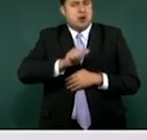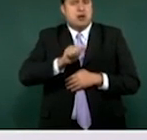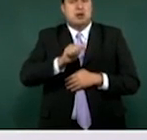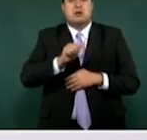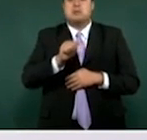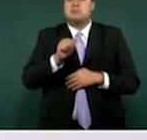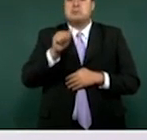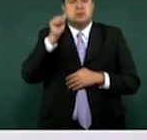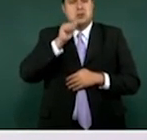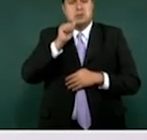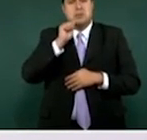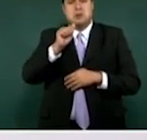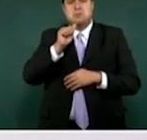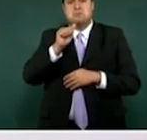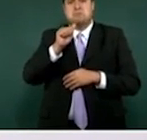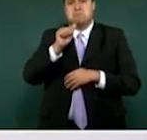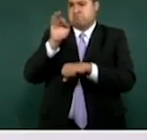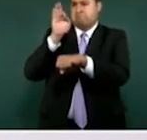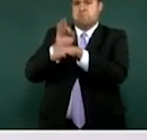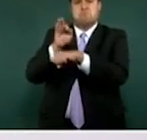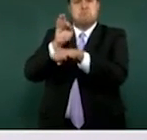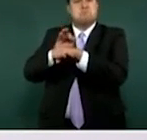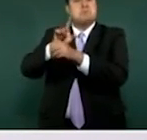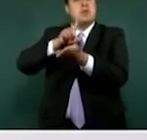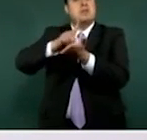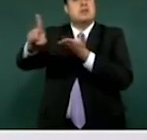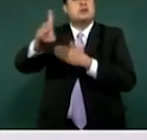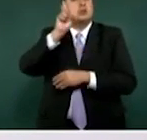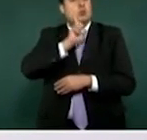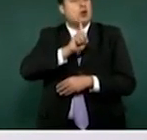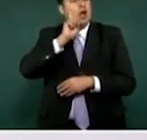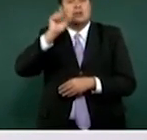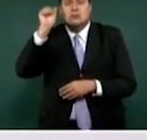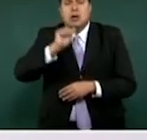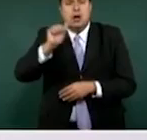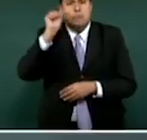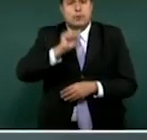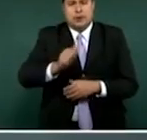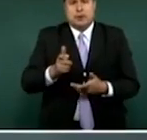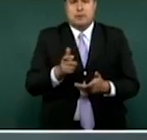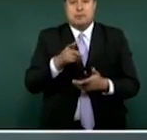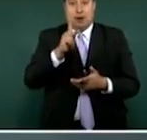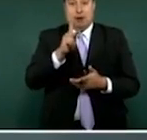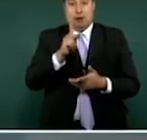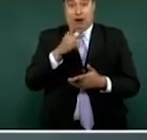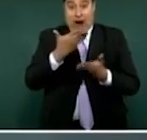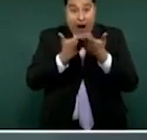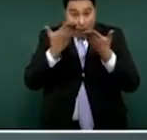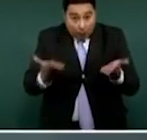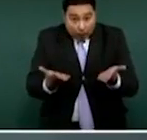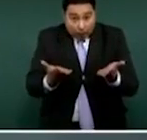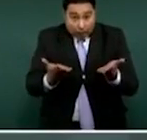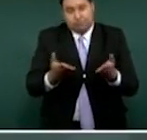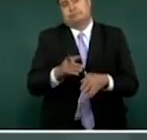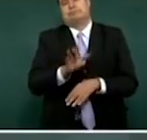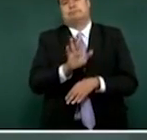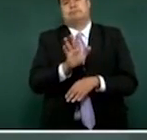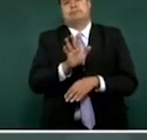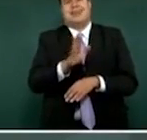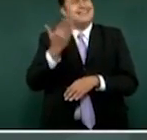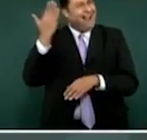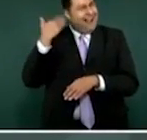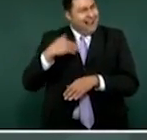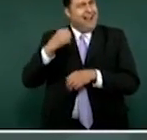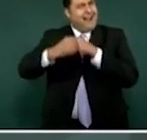hemos defendido los derechos de las mujeres, pero no de ahora, de